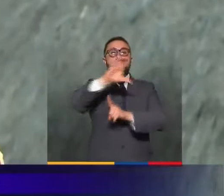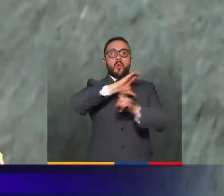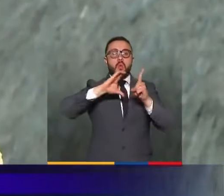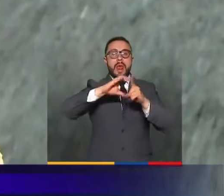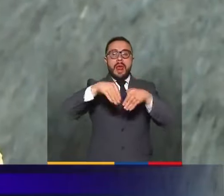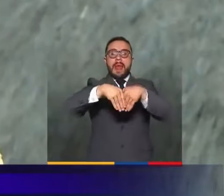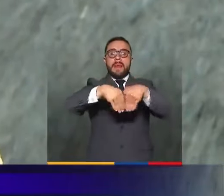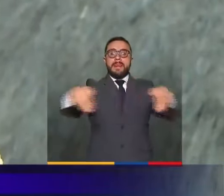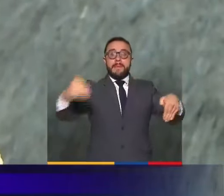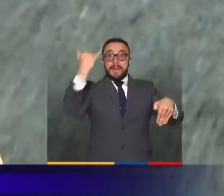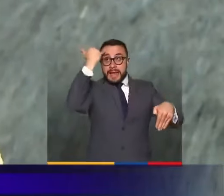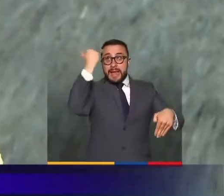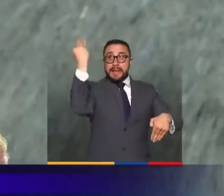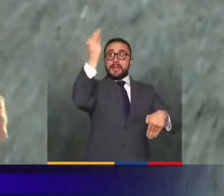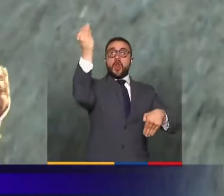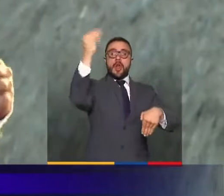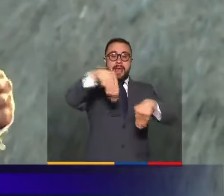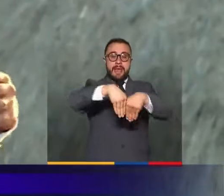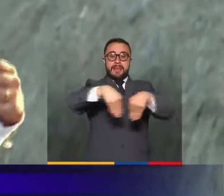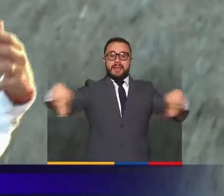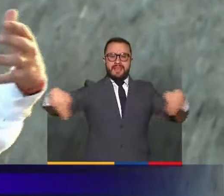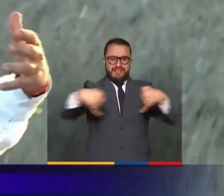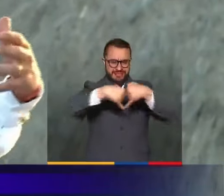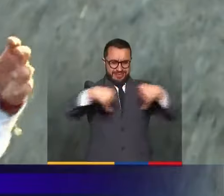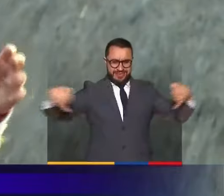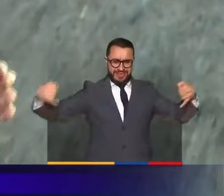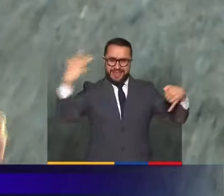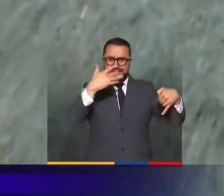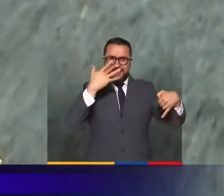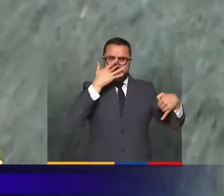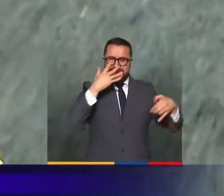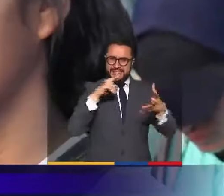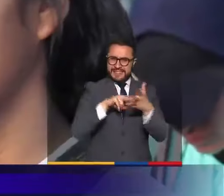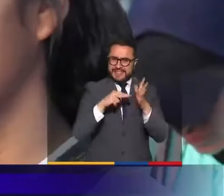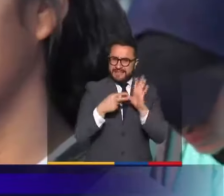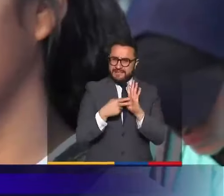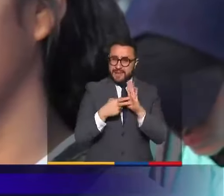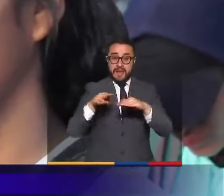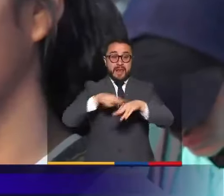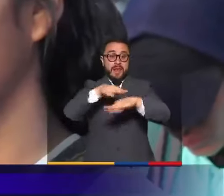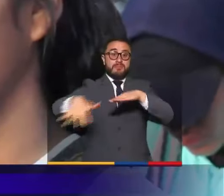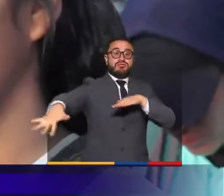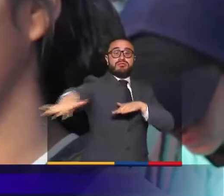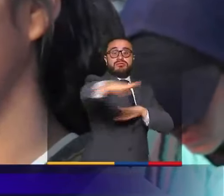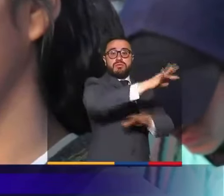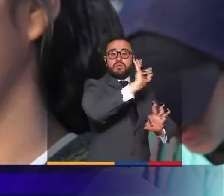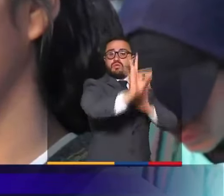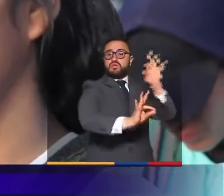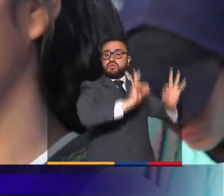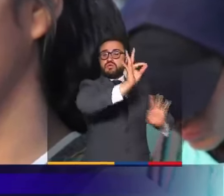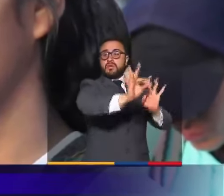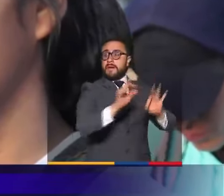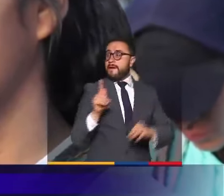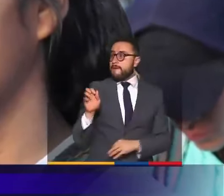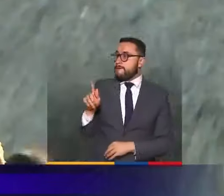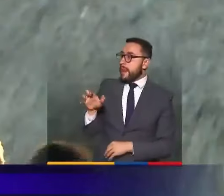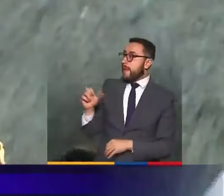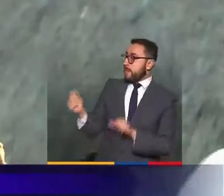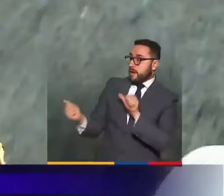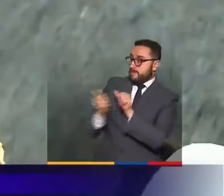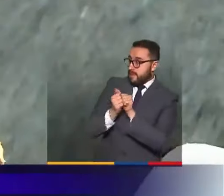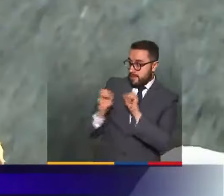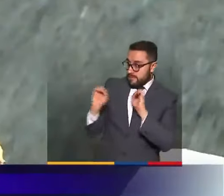biológico. La Línea Negra va más allá de la reserva. Compañero Felipe Harman, que no me acompañó arriba,